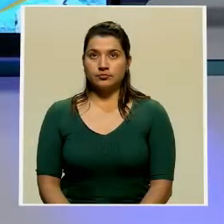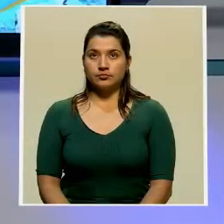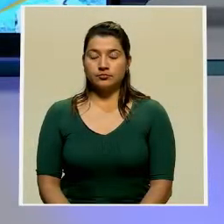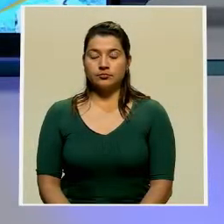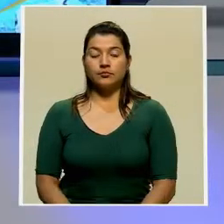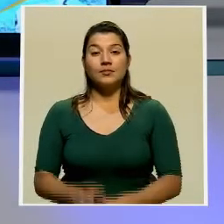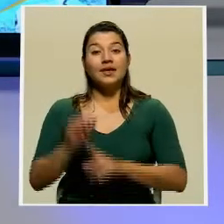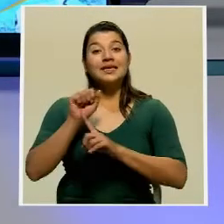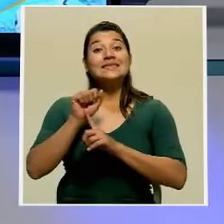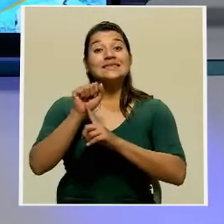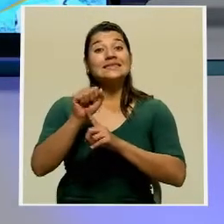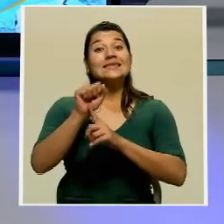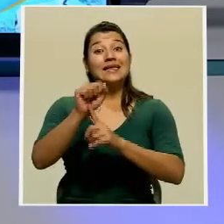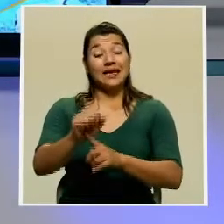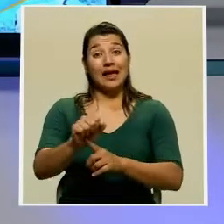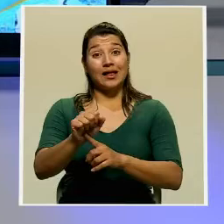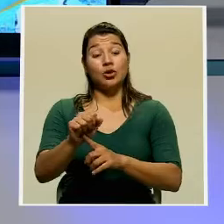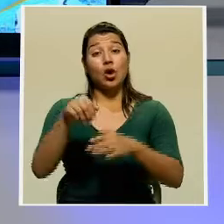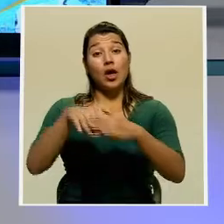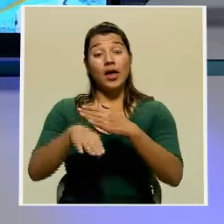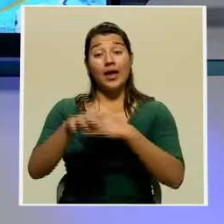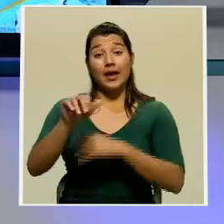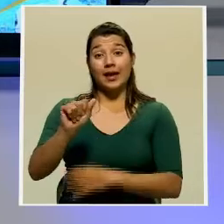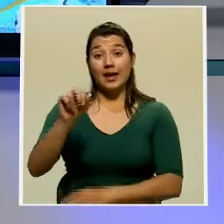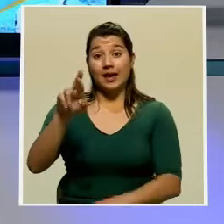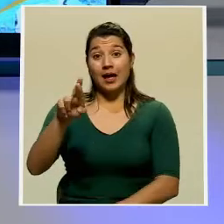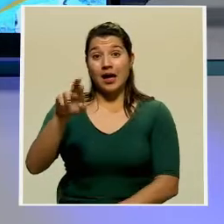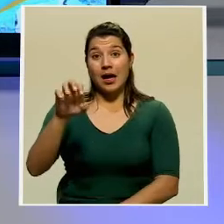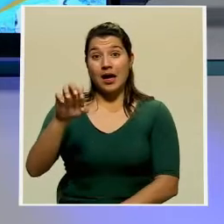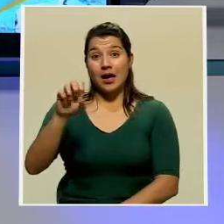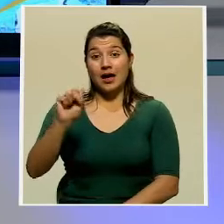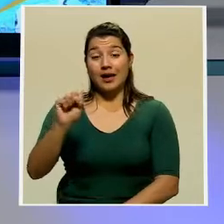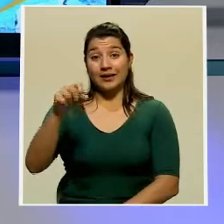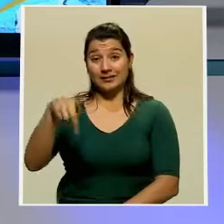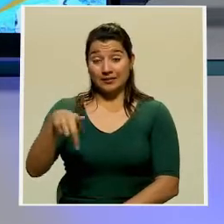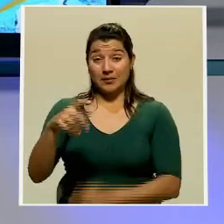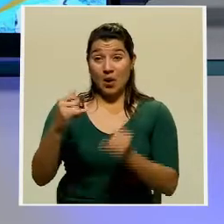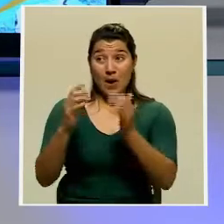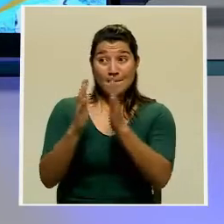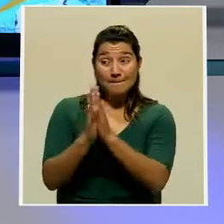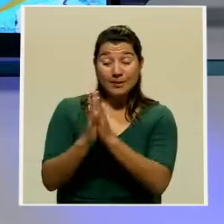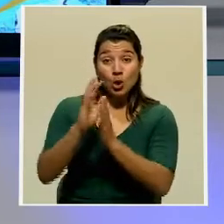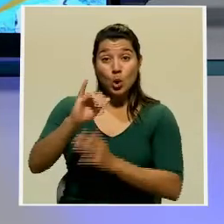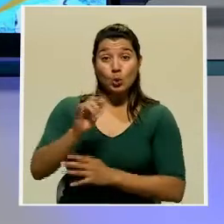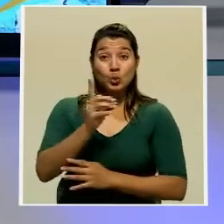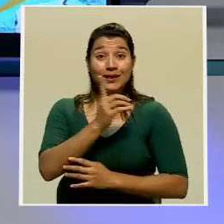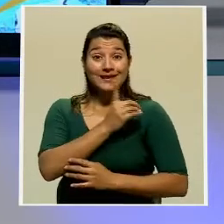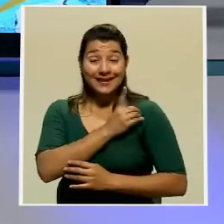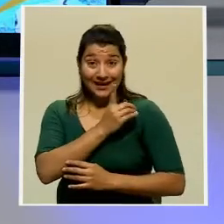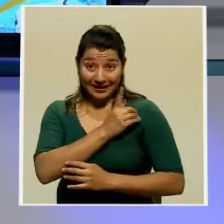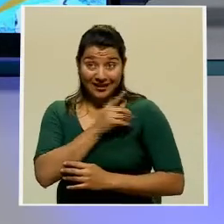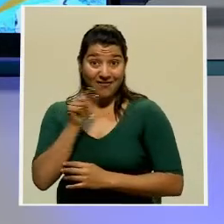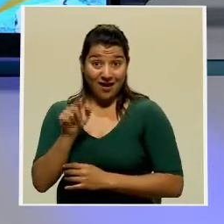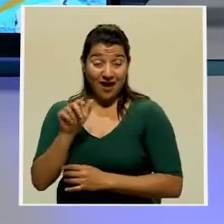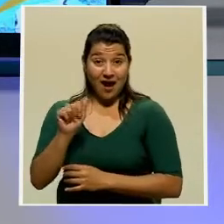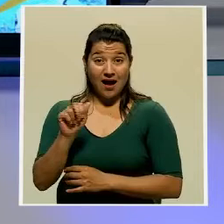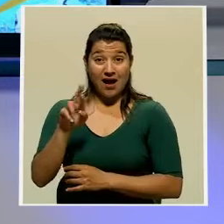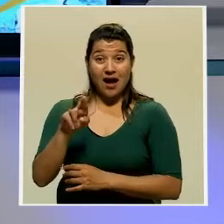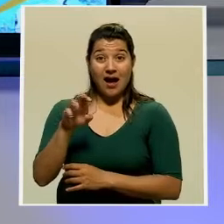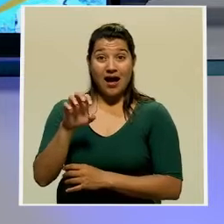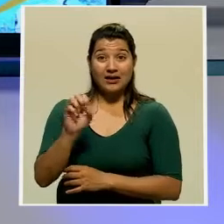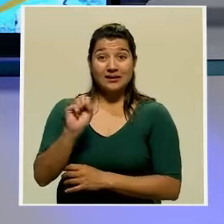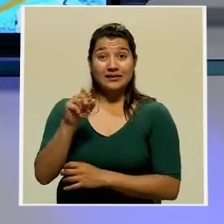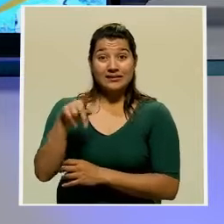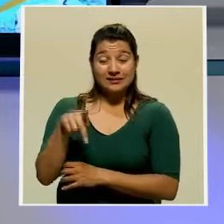El sindicato de la Autoridad Reguladora de los Servicios Públicos le pidió a la junta directiva de esa entidad